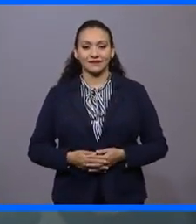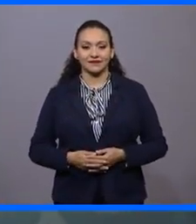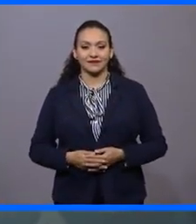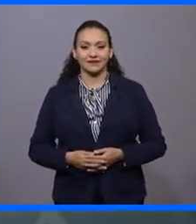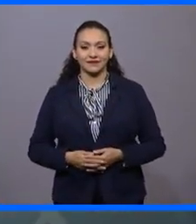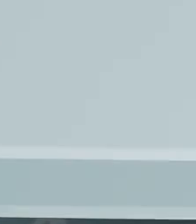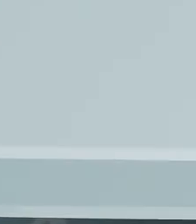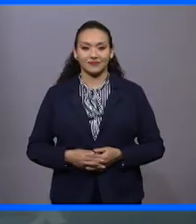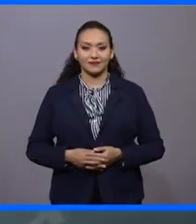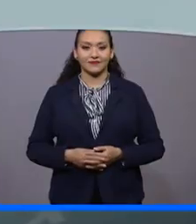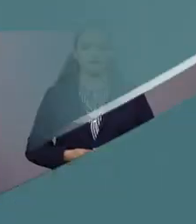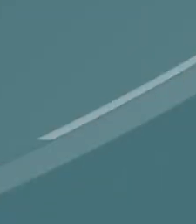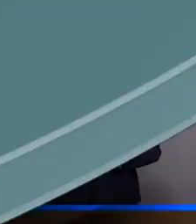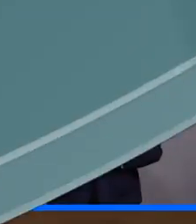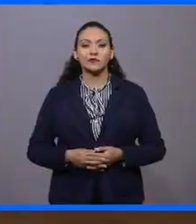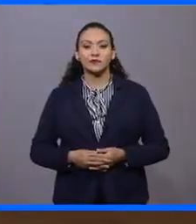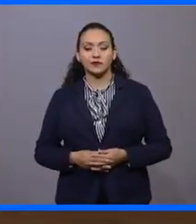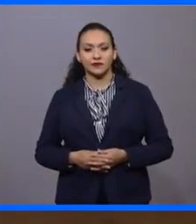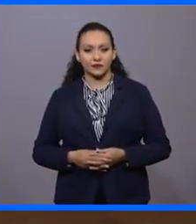Daza.